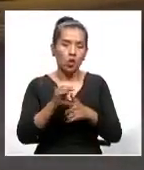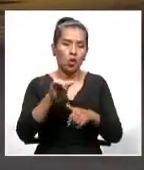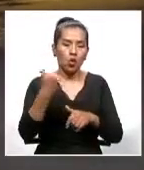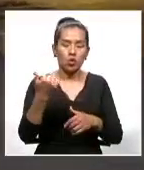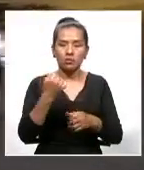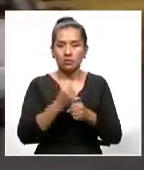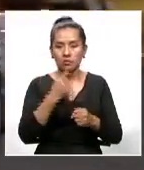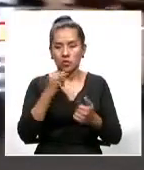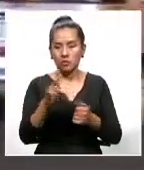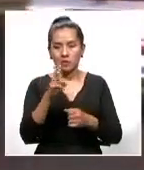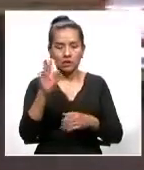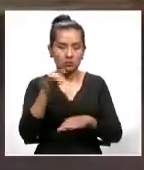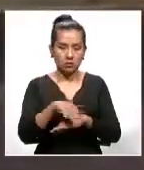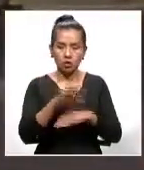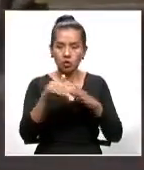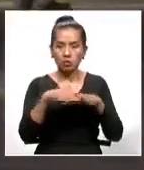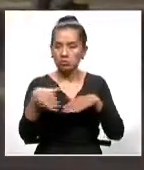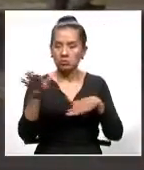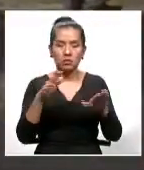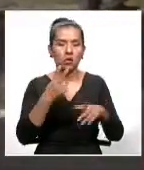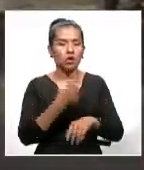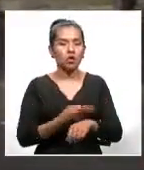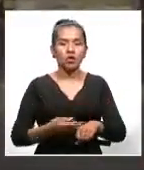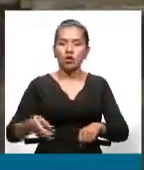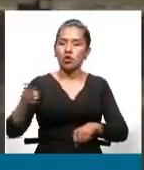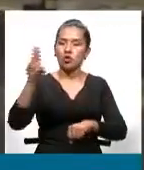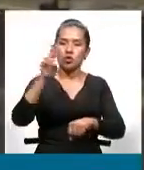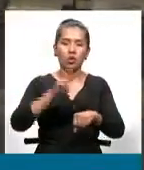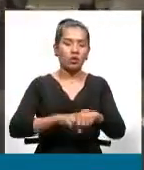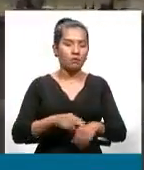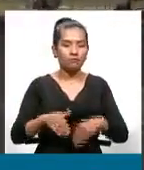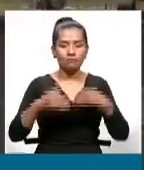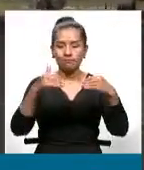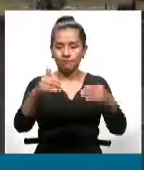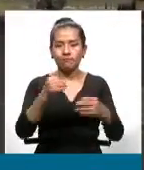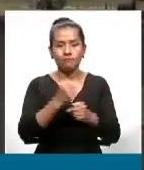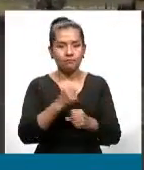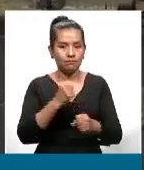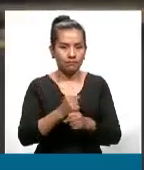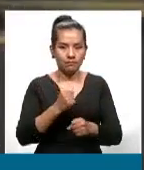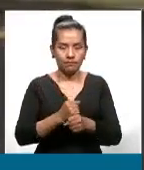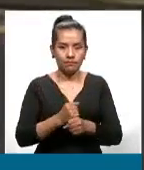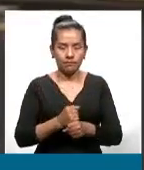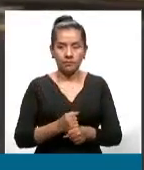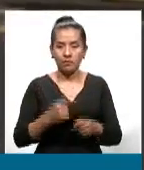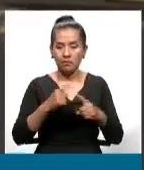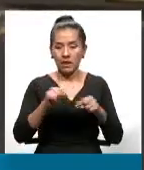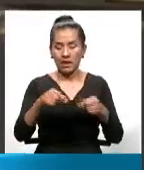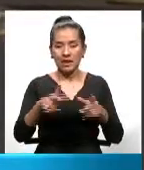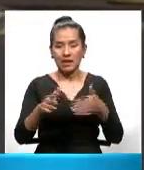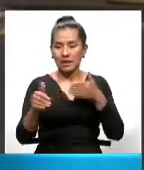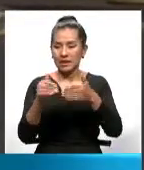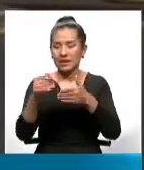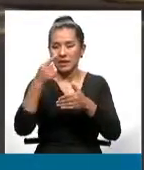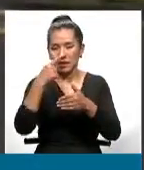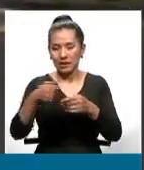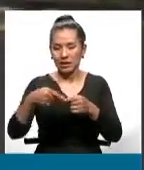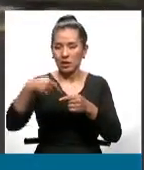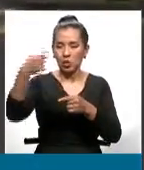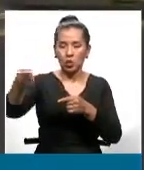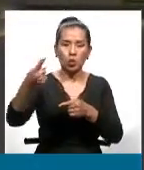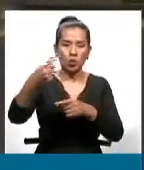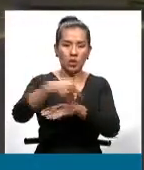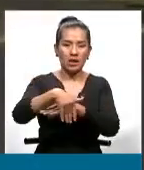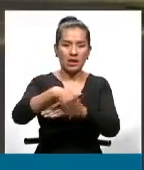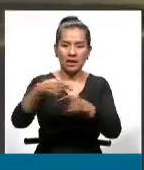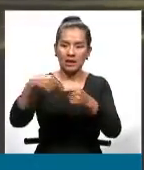noche de viernes están haciéndolo con completa normalidad, pese a que simplemente a una cuadra de acá tenemos justamente este